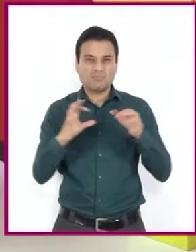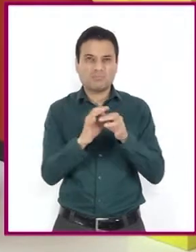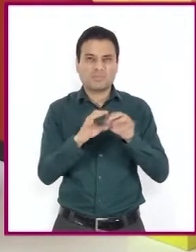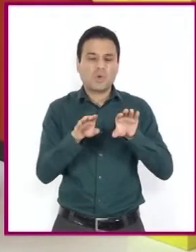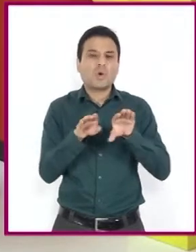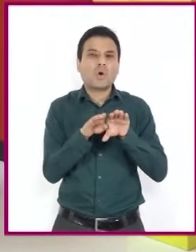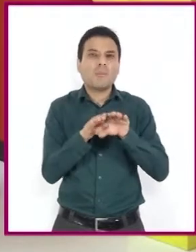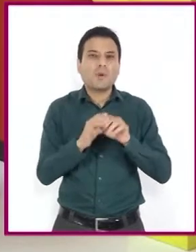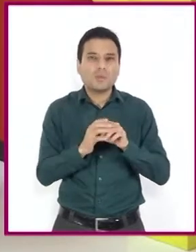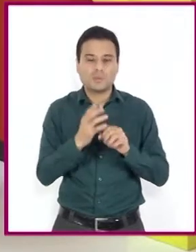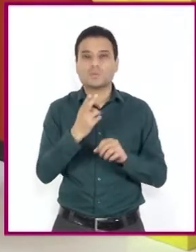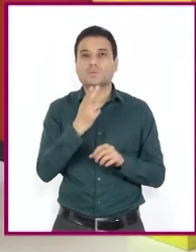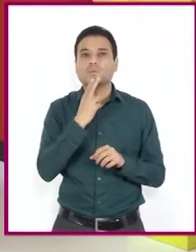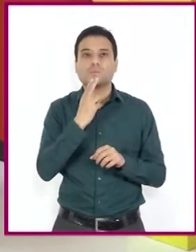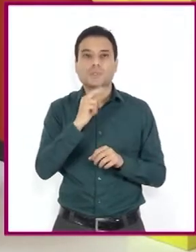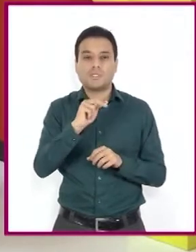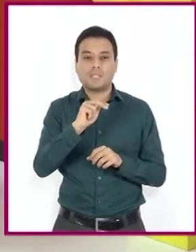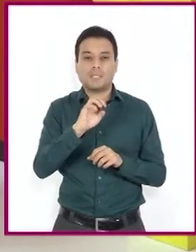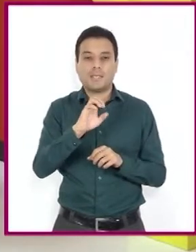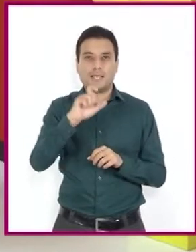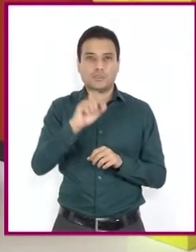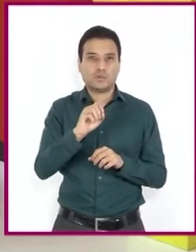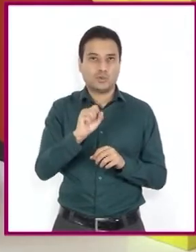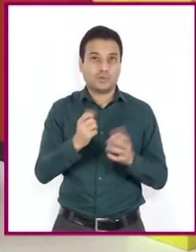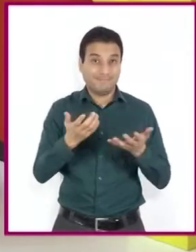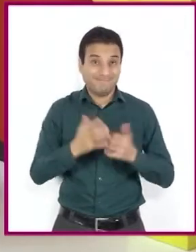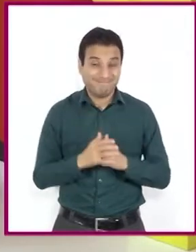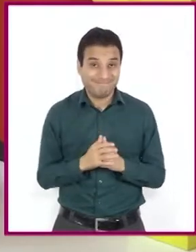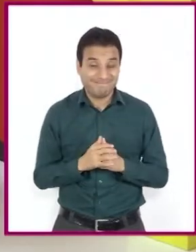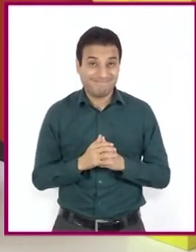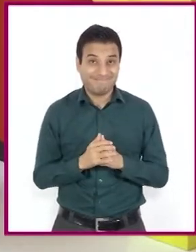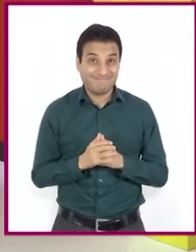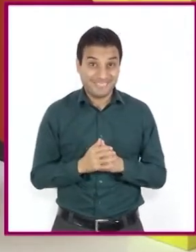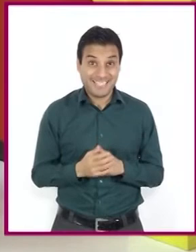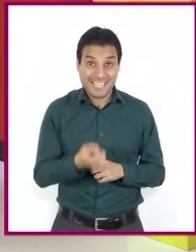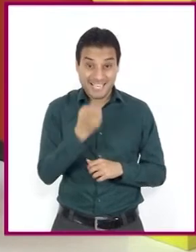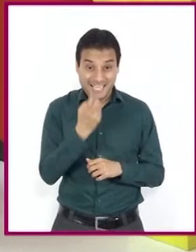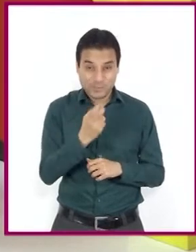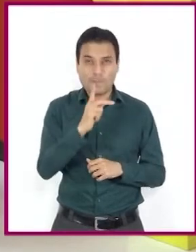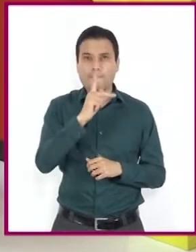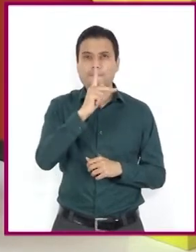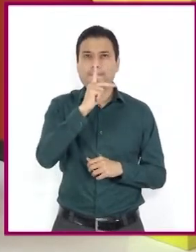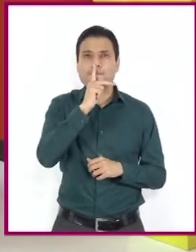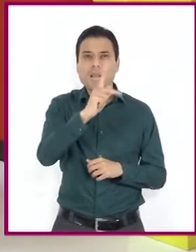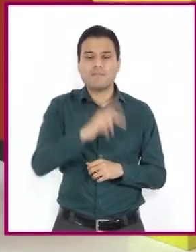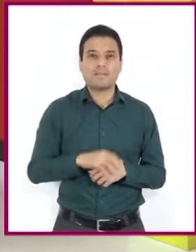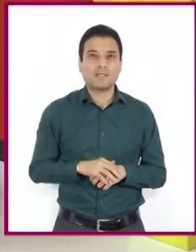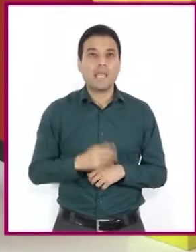mediante un nexo que significa unión, y es precisamente la palabra que.